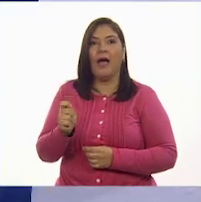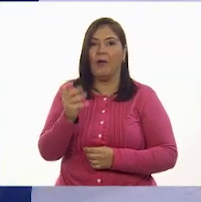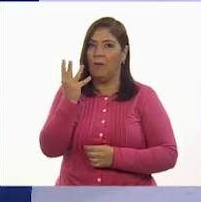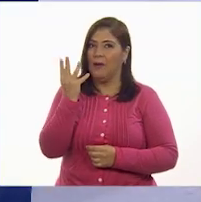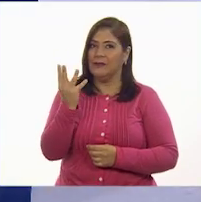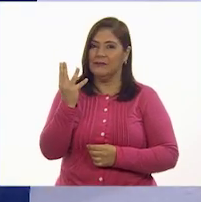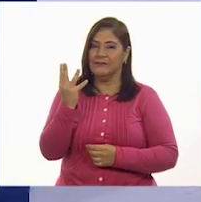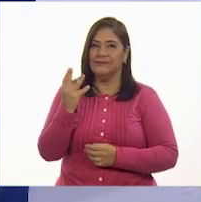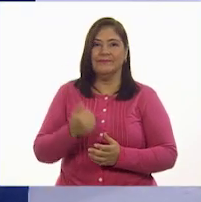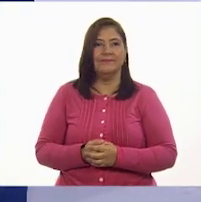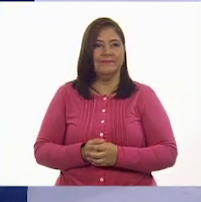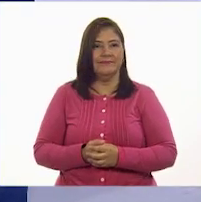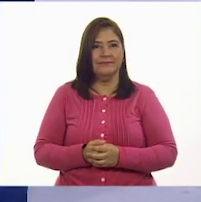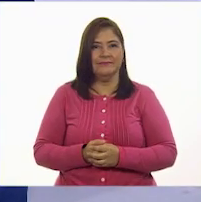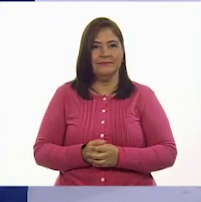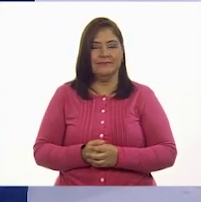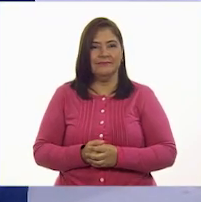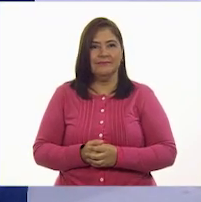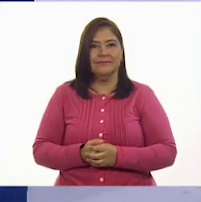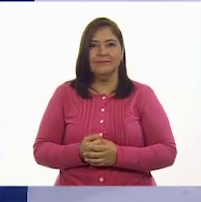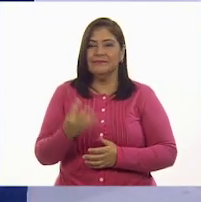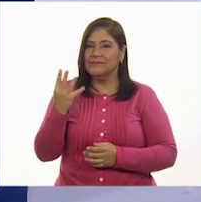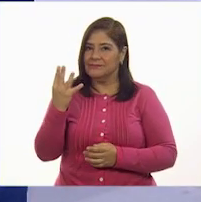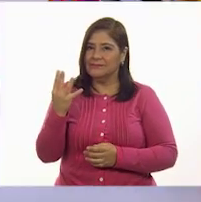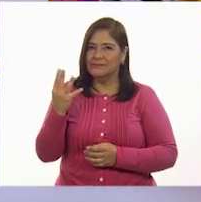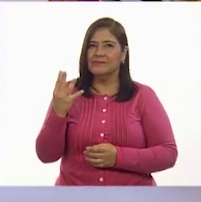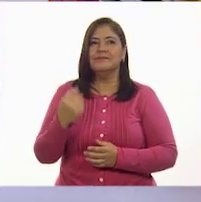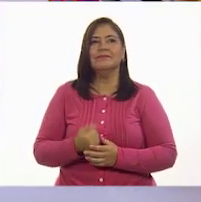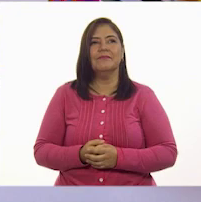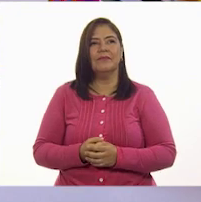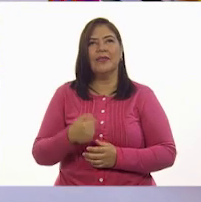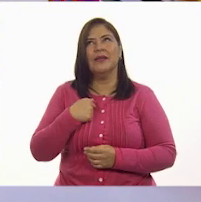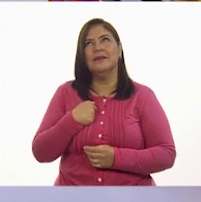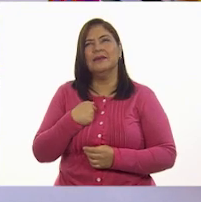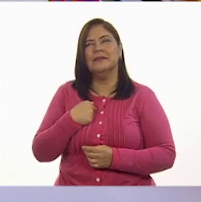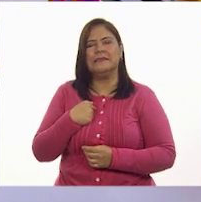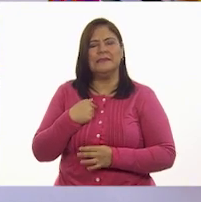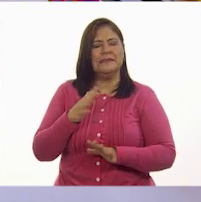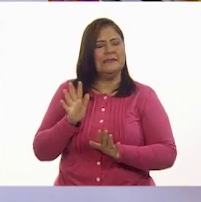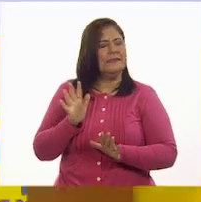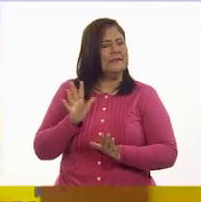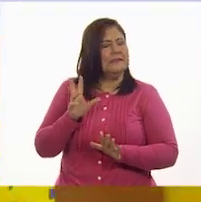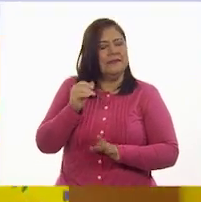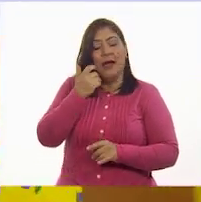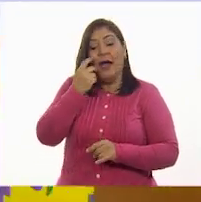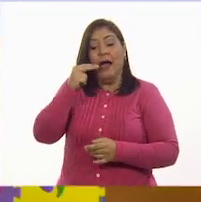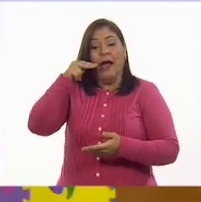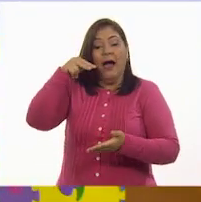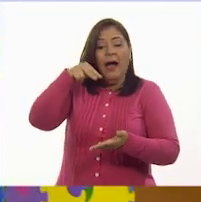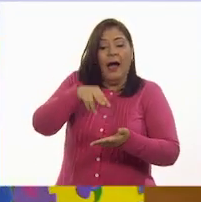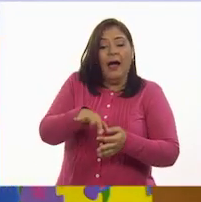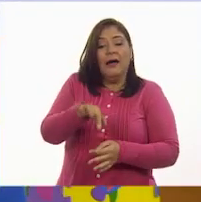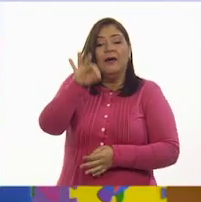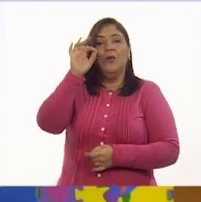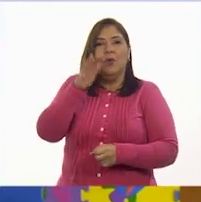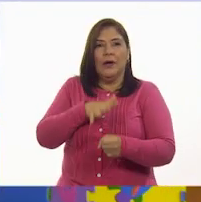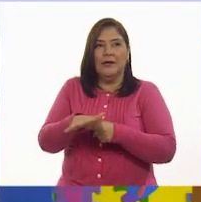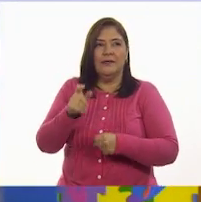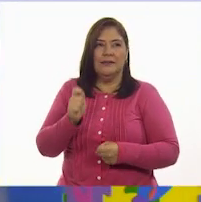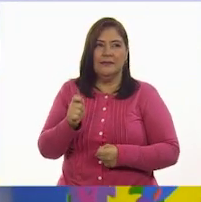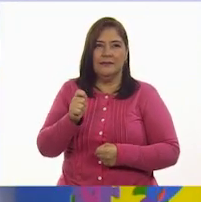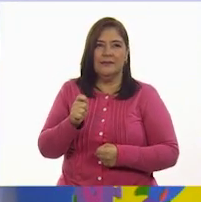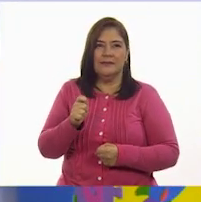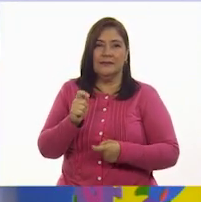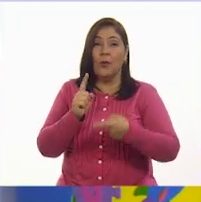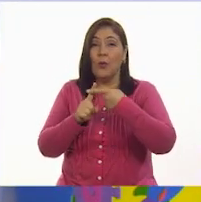cuatro. Cuatro. Creo que tengo que ver si tengo que... No quiero ver. Ay, que sea sumar. No quiero